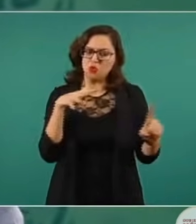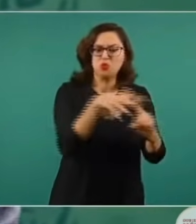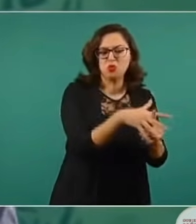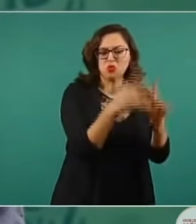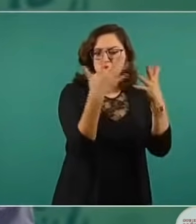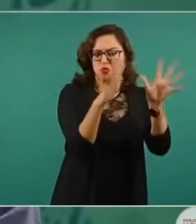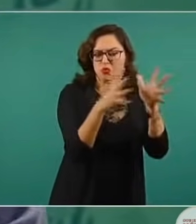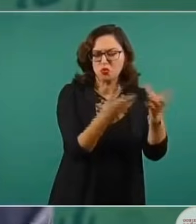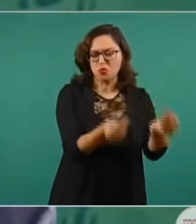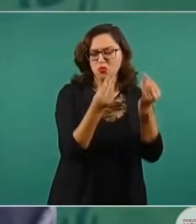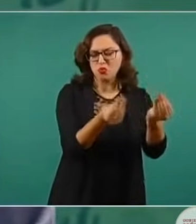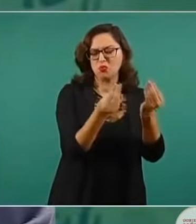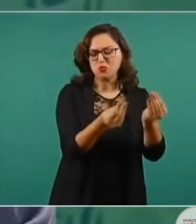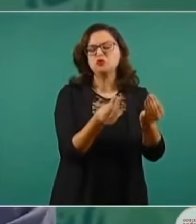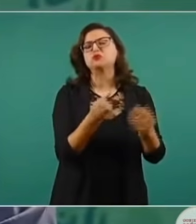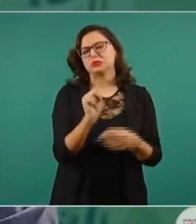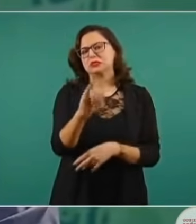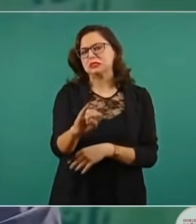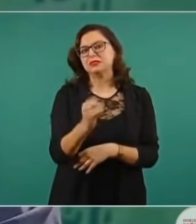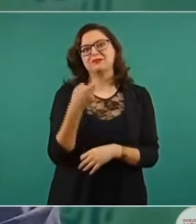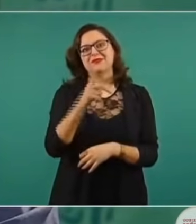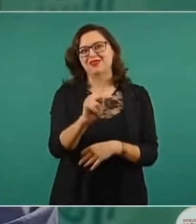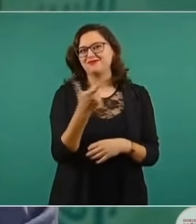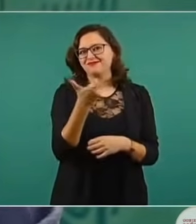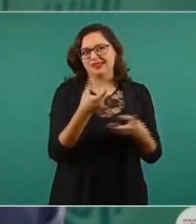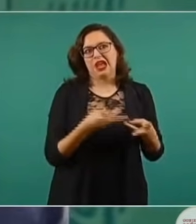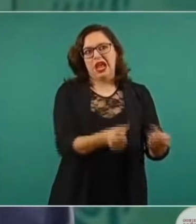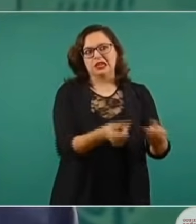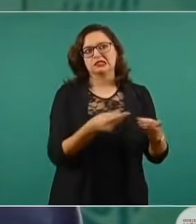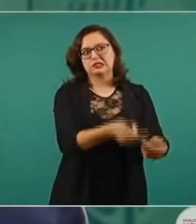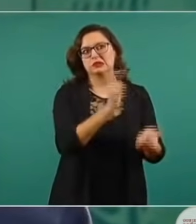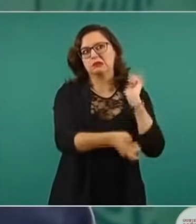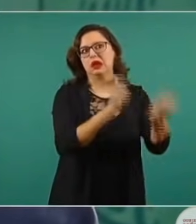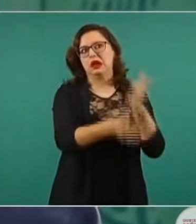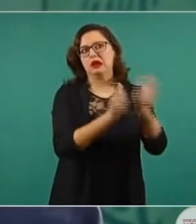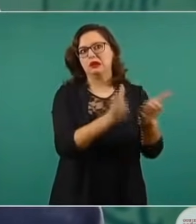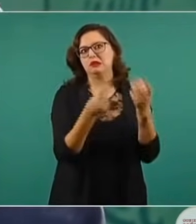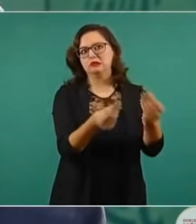Yo prefiero no tener tanta, pero no pagar